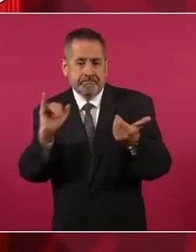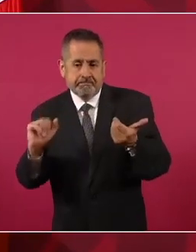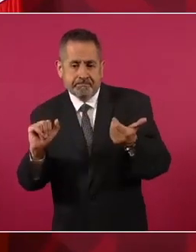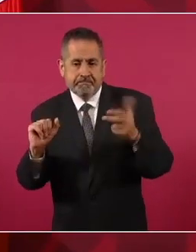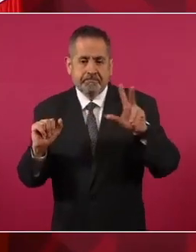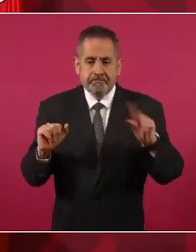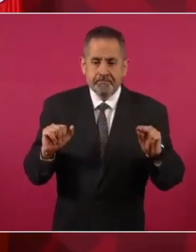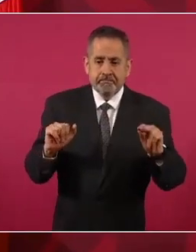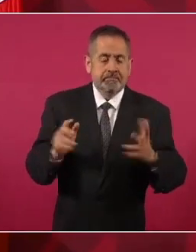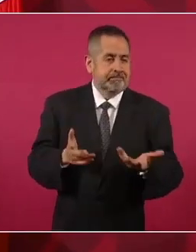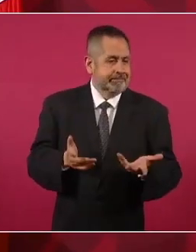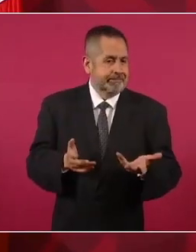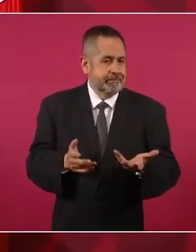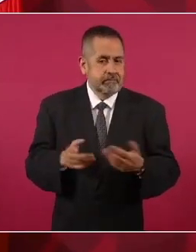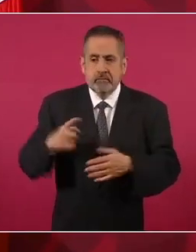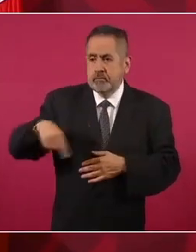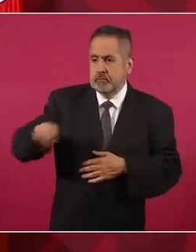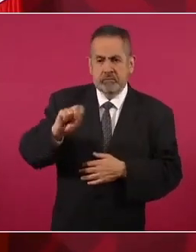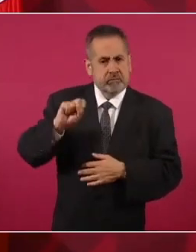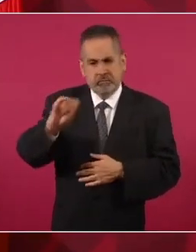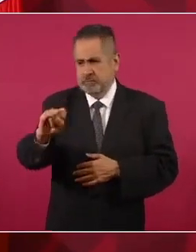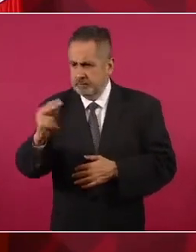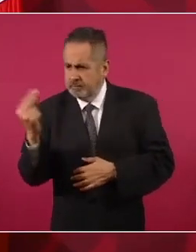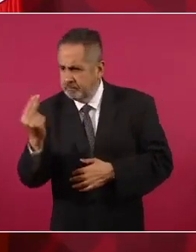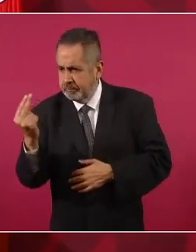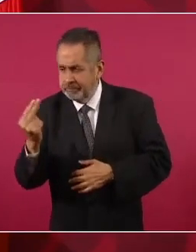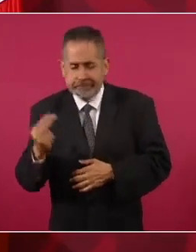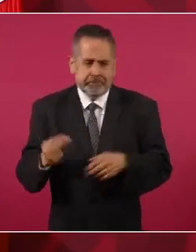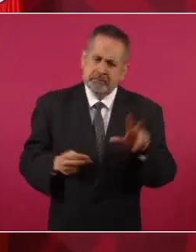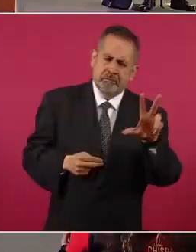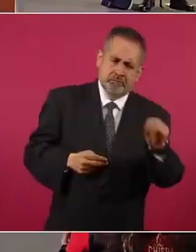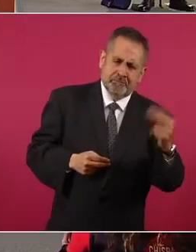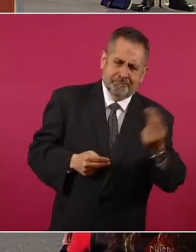entre quienes lo ven muy necesario y quienes no.